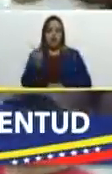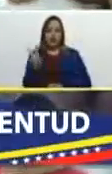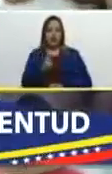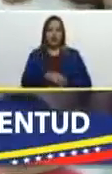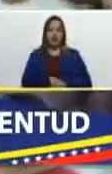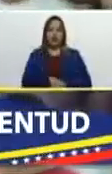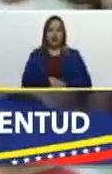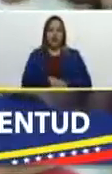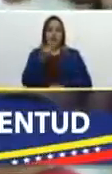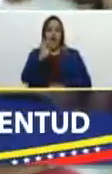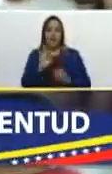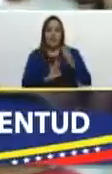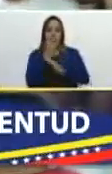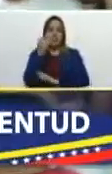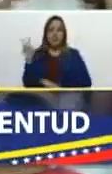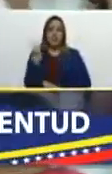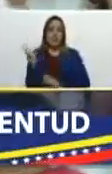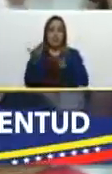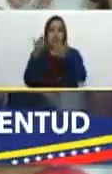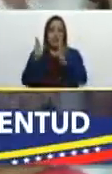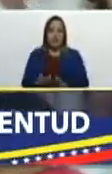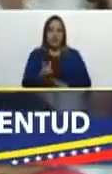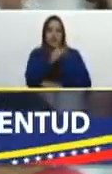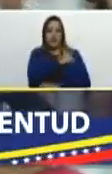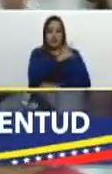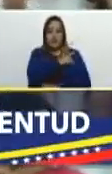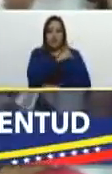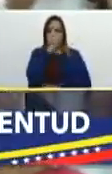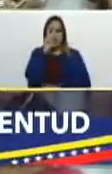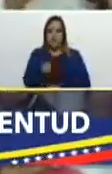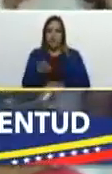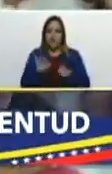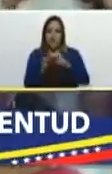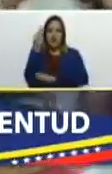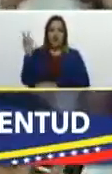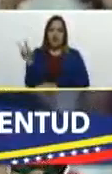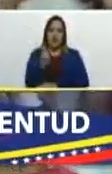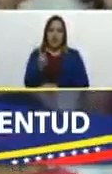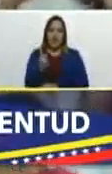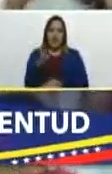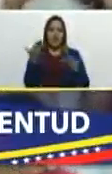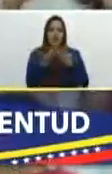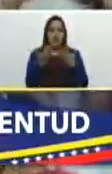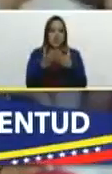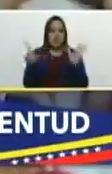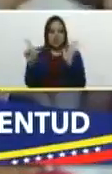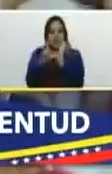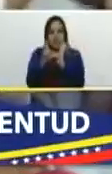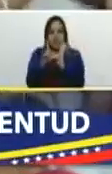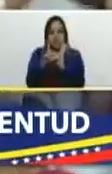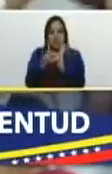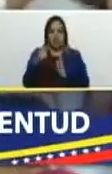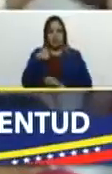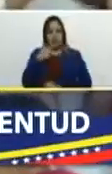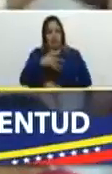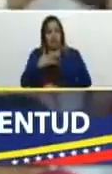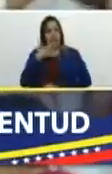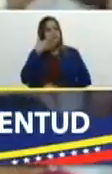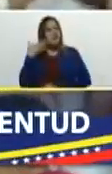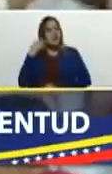Allí estuvo la Federación Venezolana de Estudiantes Universitarios, la Federación Venezolana de Estudiantes de Educación Media, y me siento orgullosa porque yo